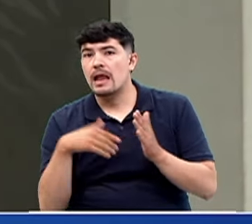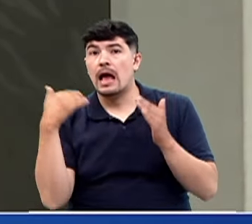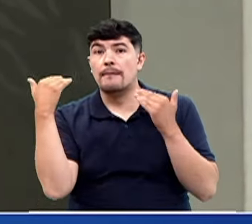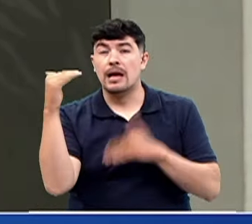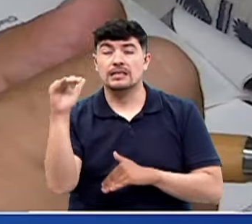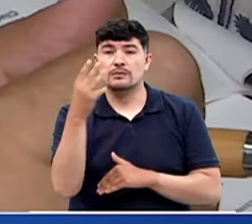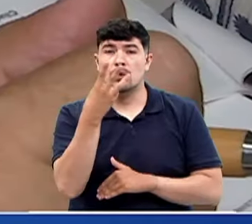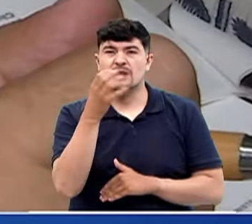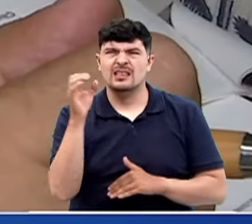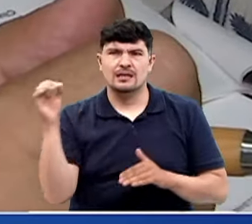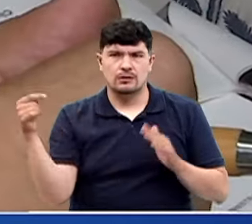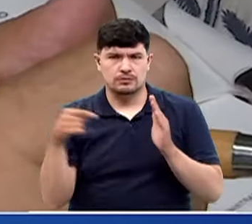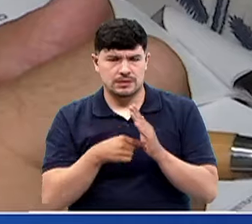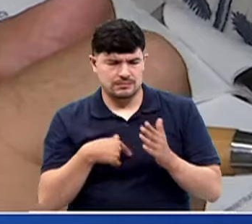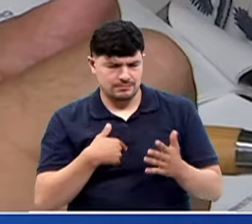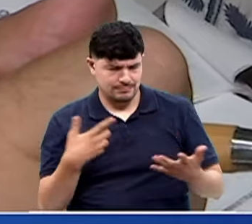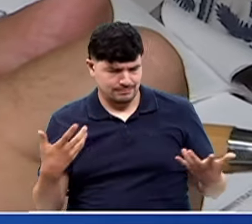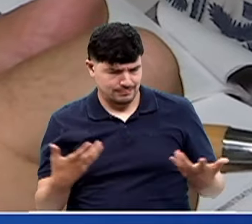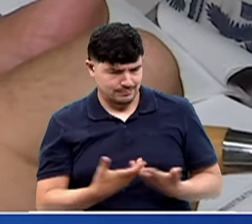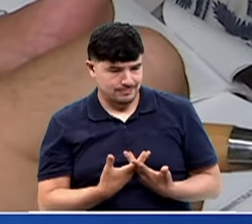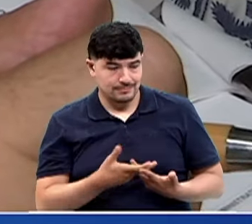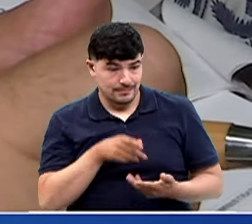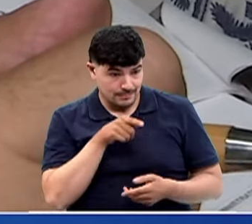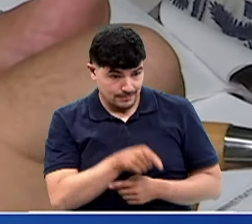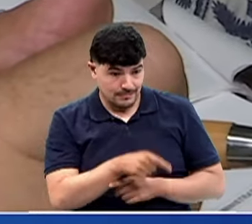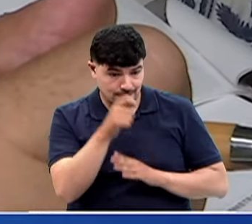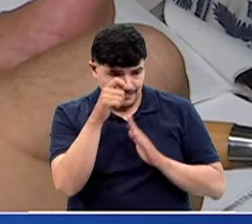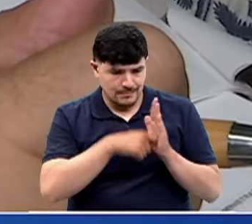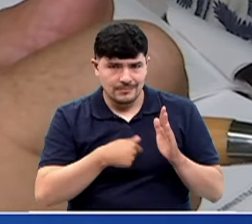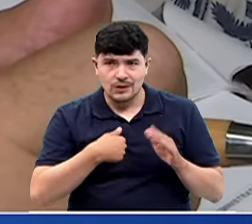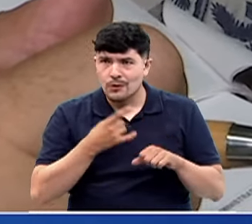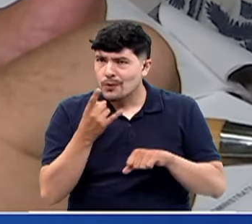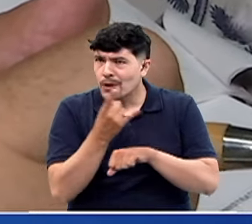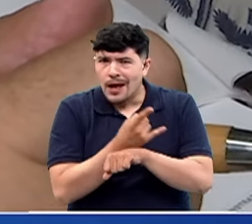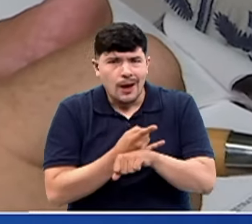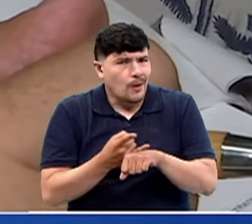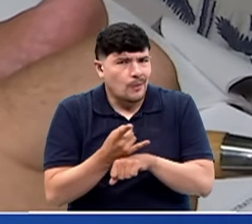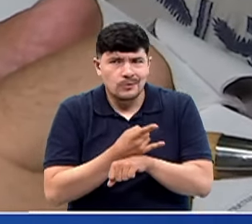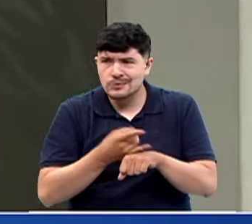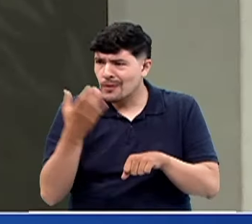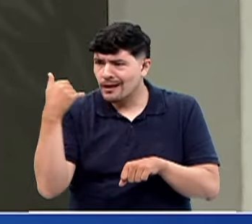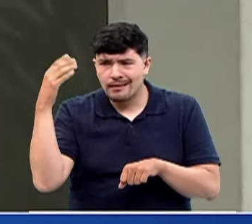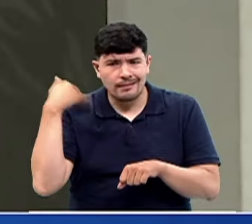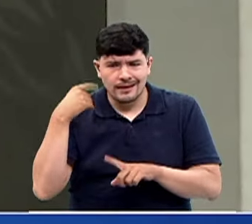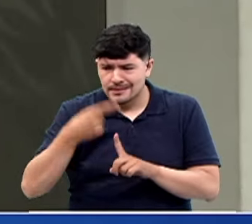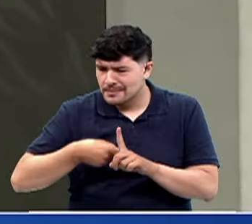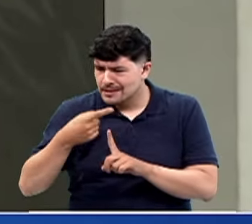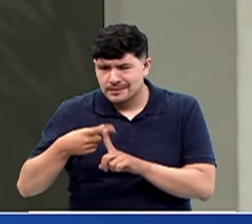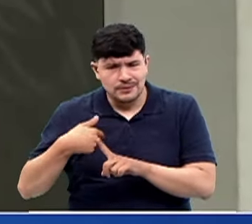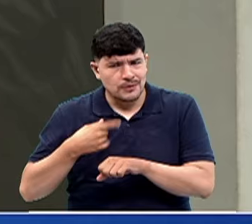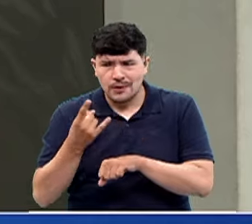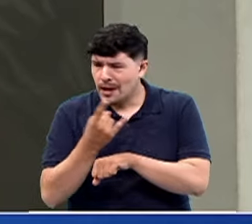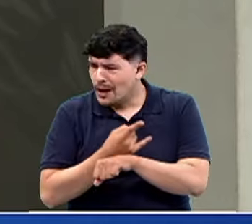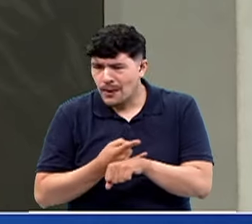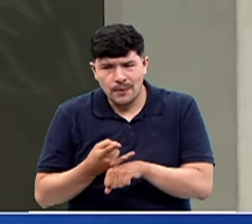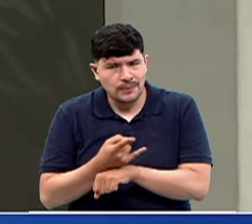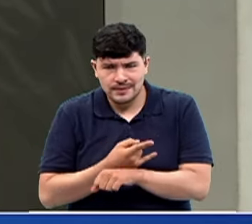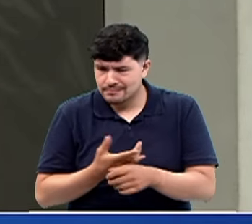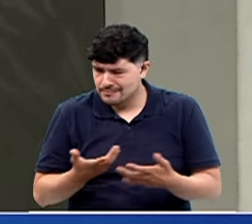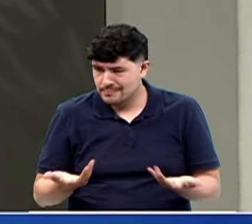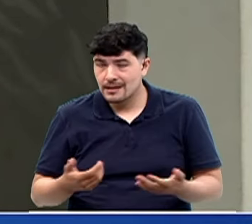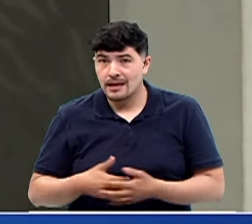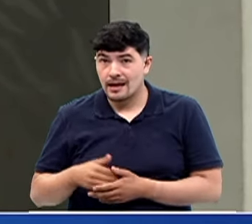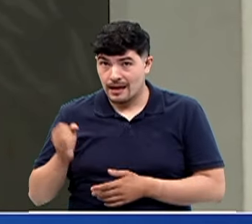300,000 pesos lo extraño es que esta tarjeta no la USA desde hace varios meses el banco en ese momento me dice que